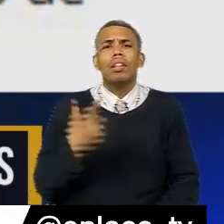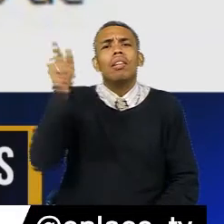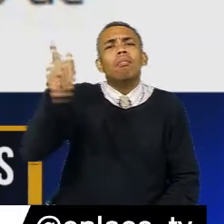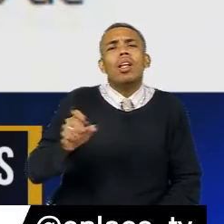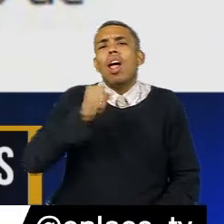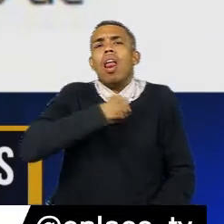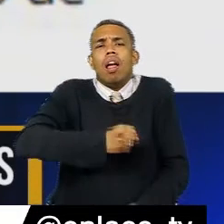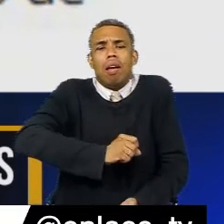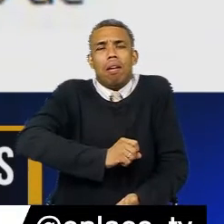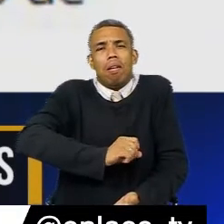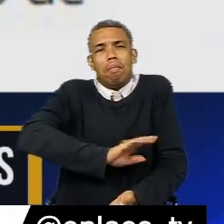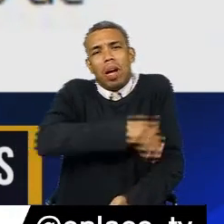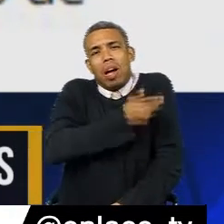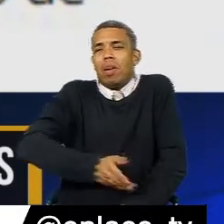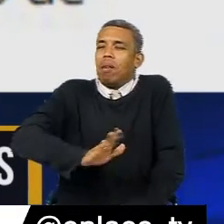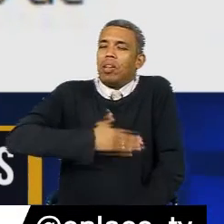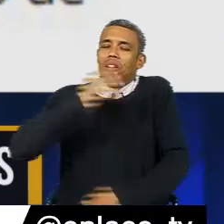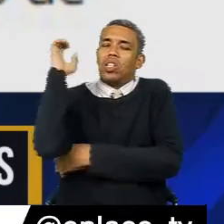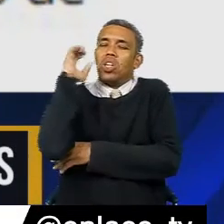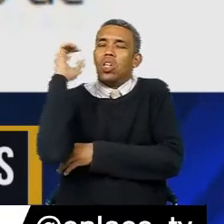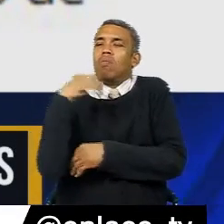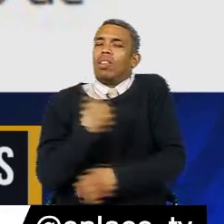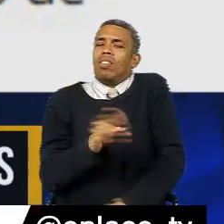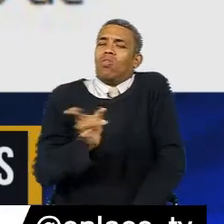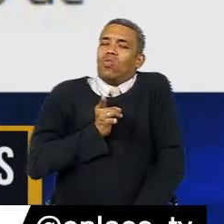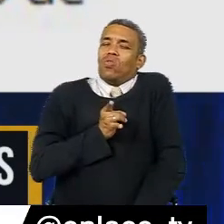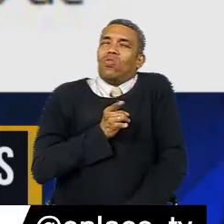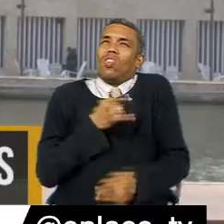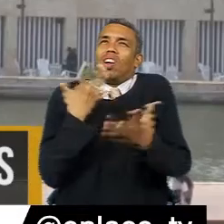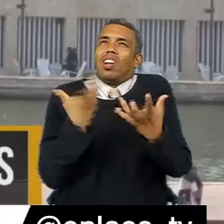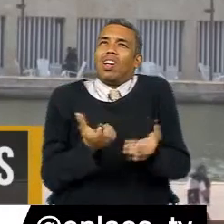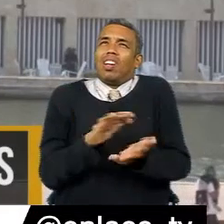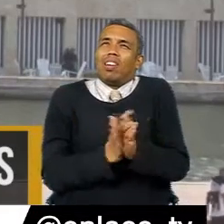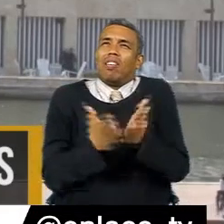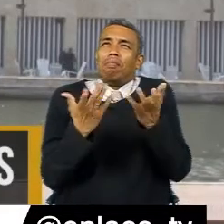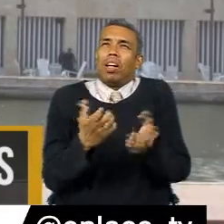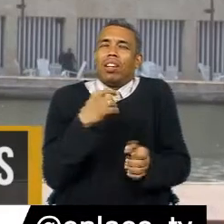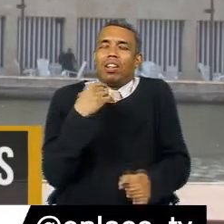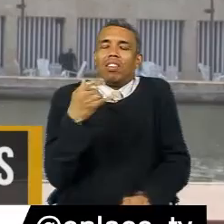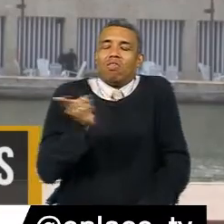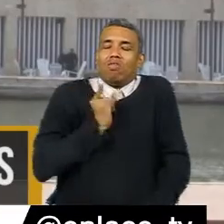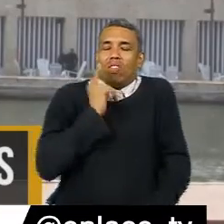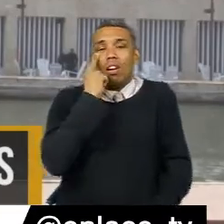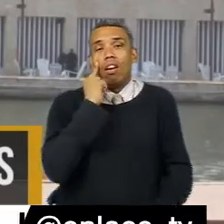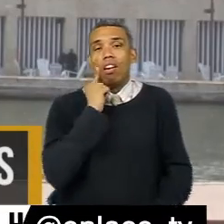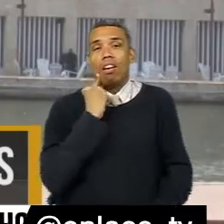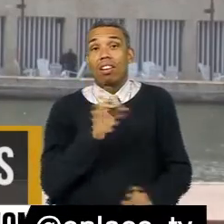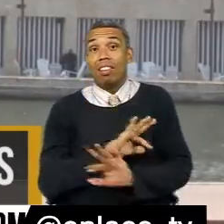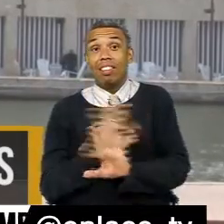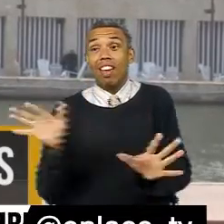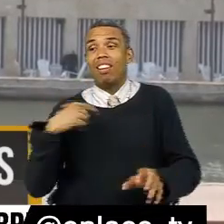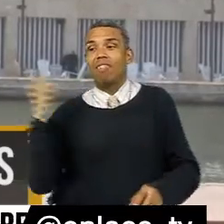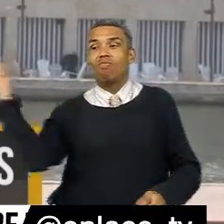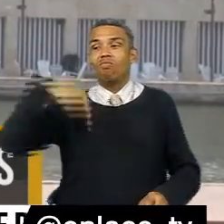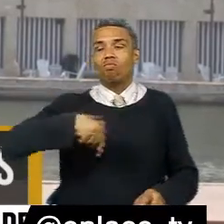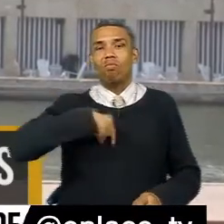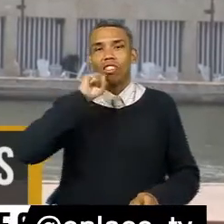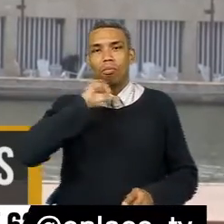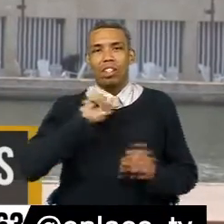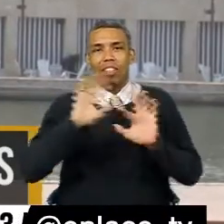del acuerdo de paz entre el gobierno de Colombia y las FARC, cierro comillas. La periodista Brujés ya está de regreso al puerto petrolero con